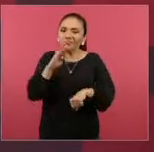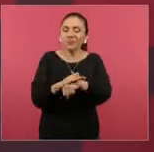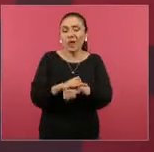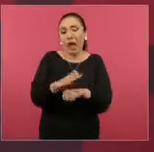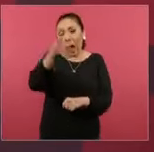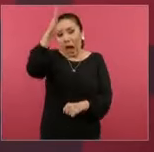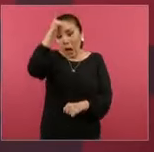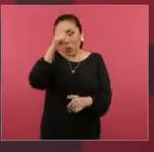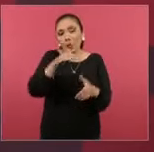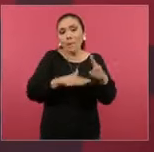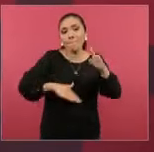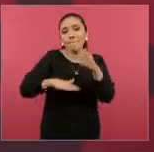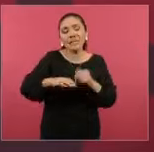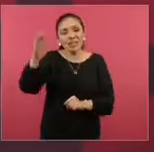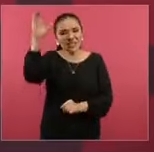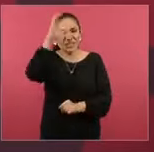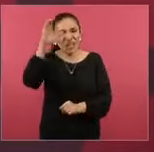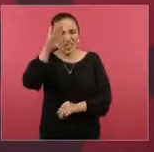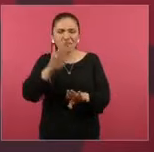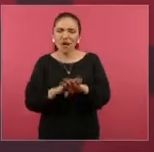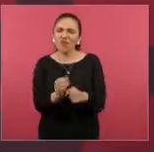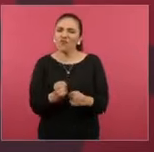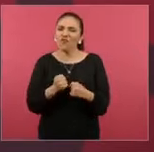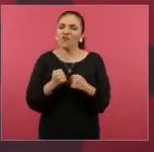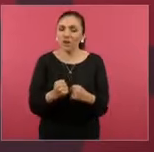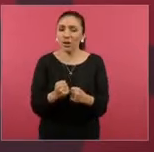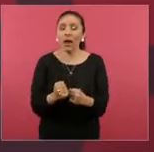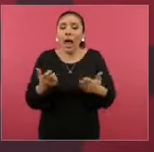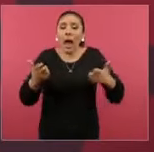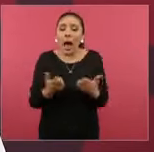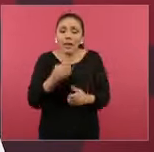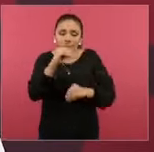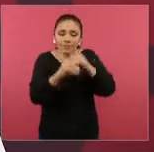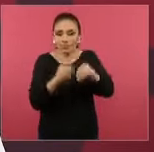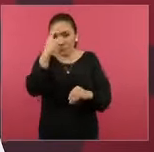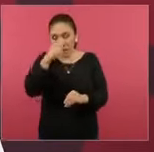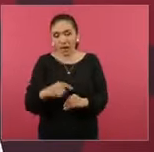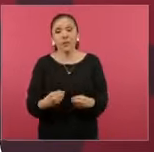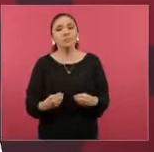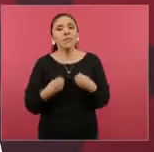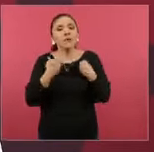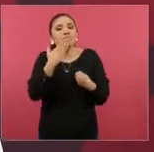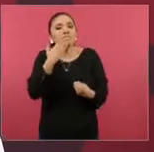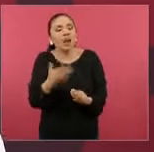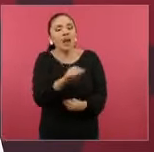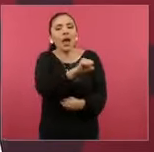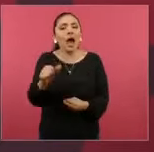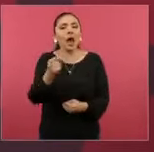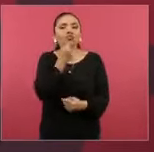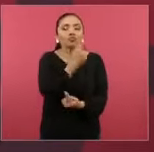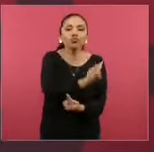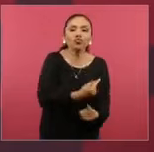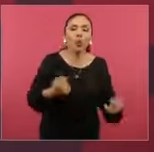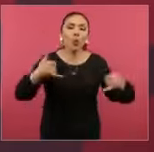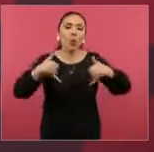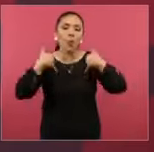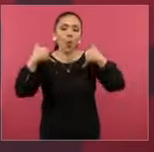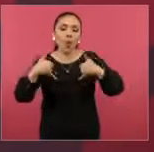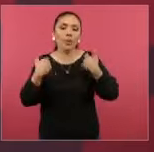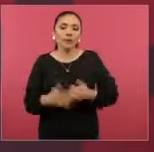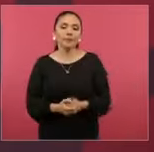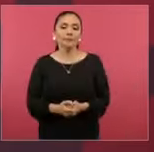bases científicas sólidas, construida para el bienestar de niñas, niños y